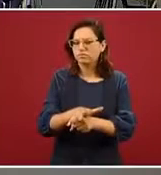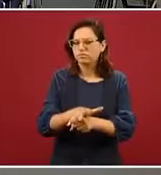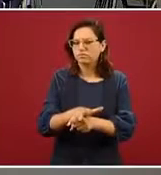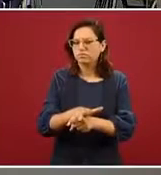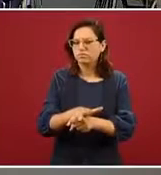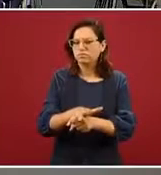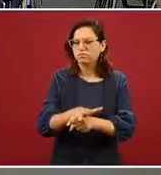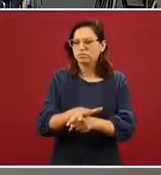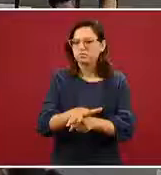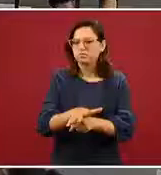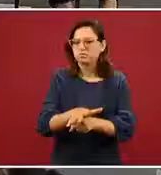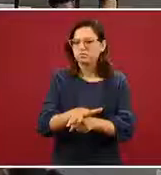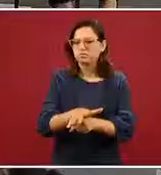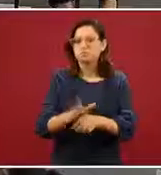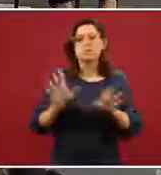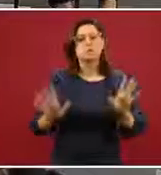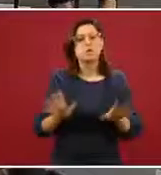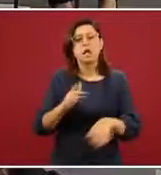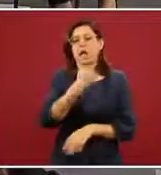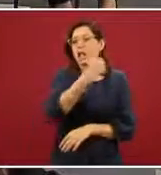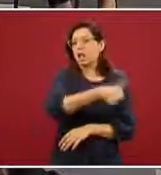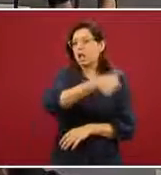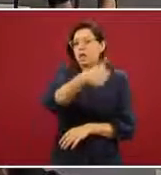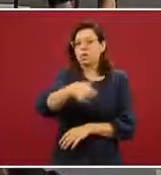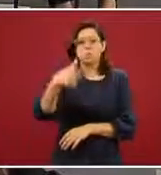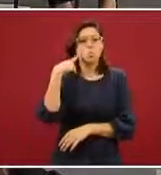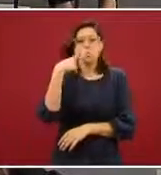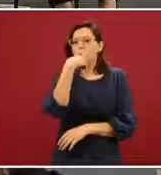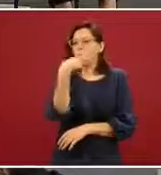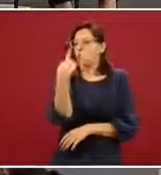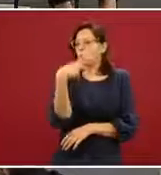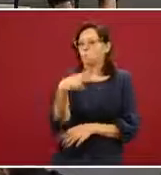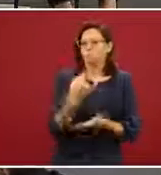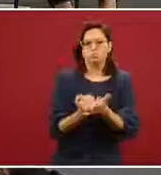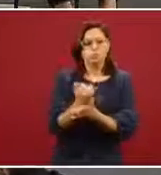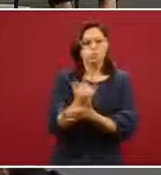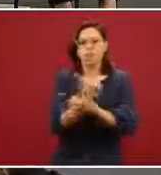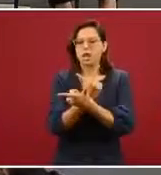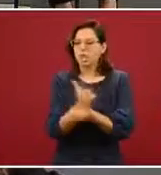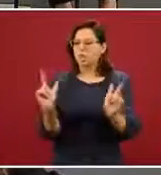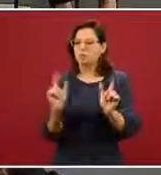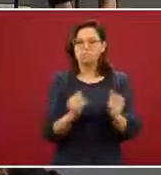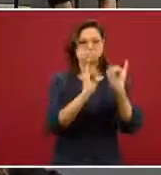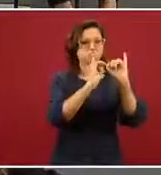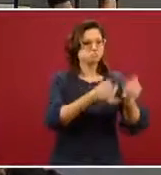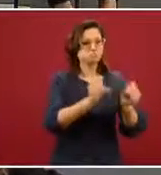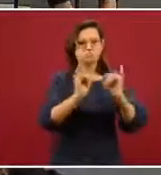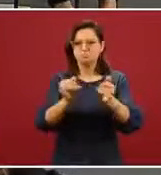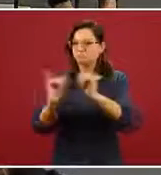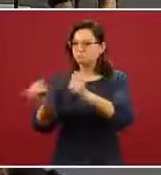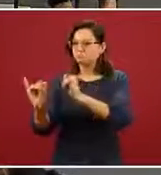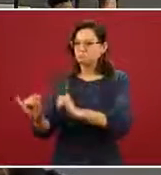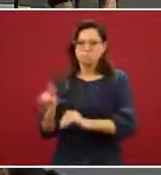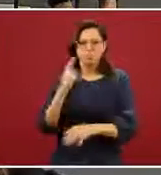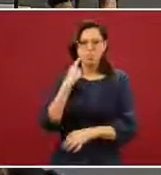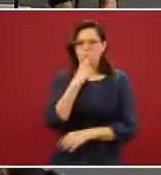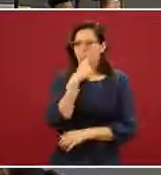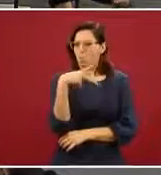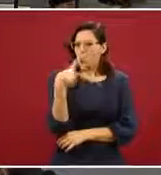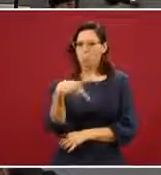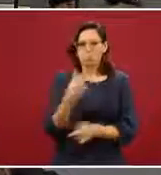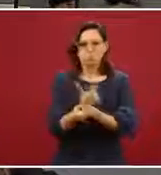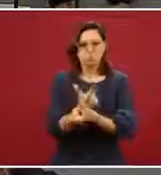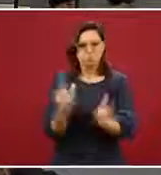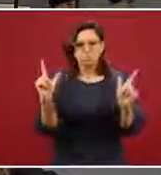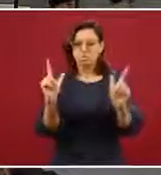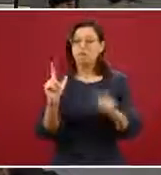que cada uno tenía que optar, que cada una tenía que optar. Era una decisión individual y que, como aquí se